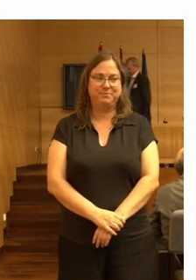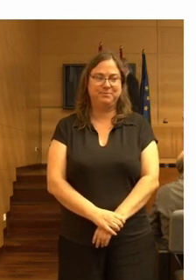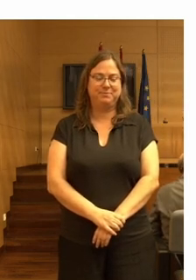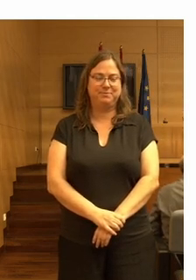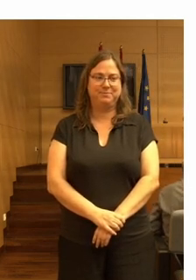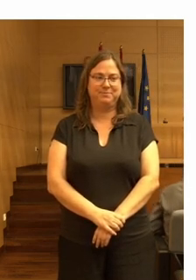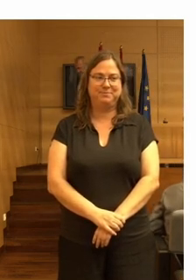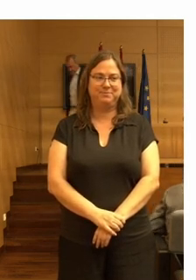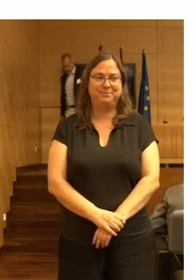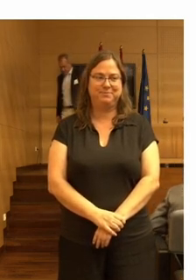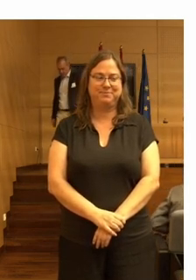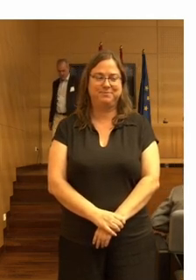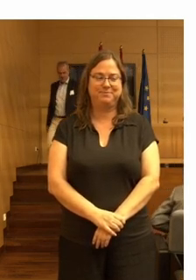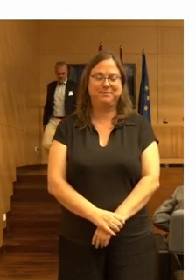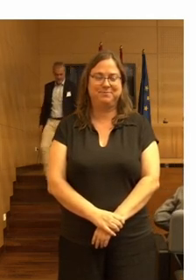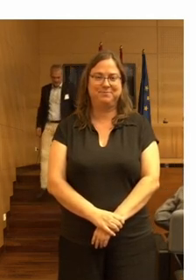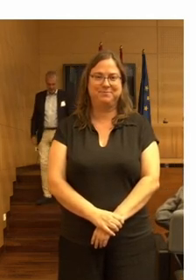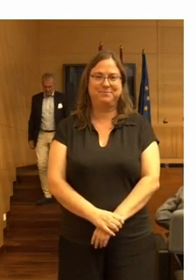Pues